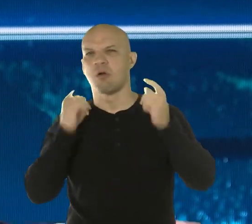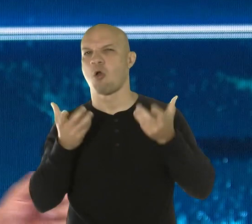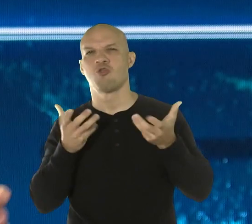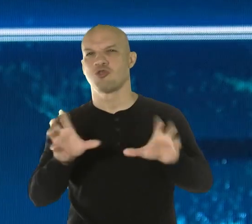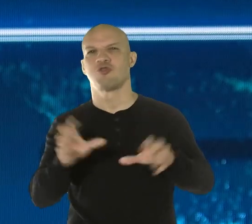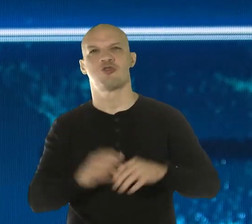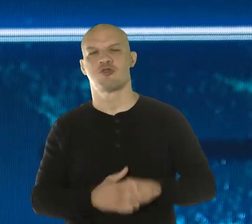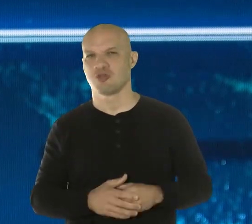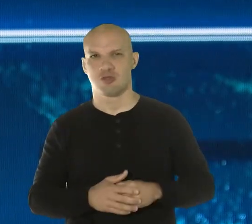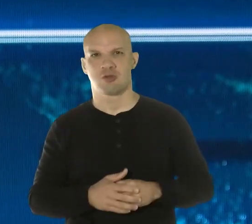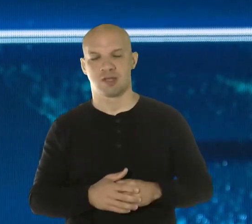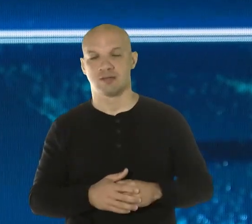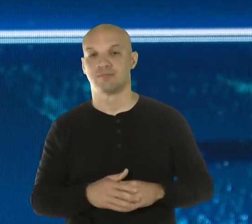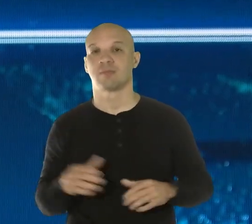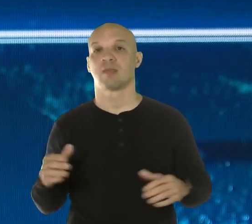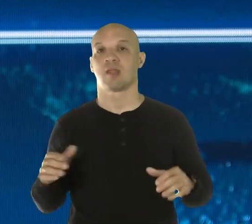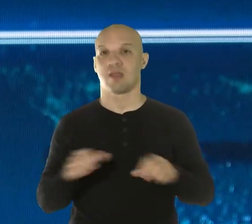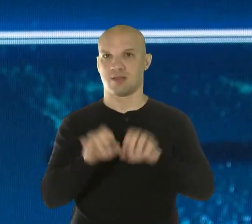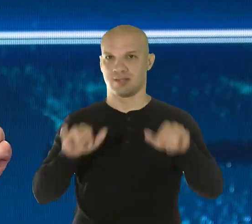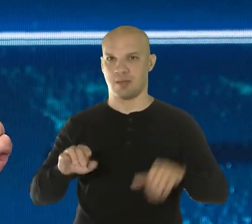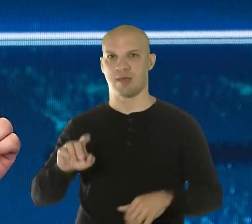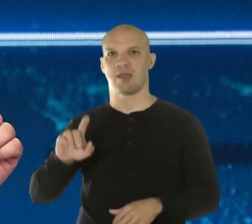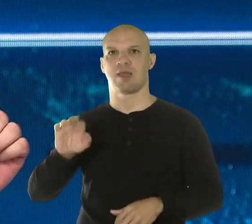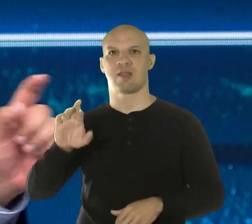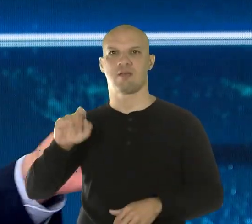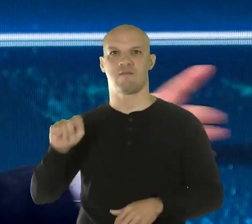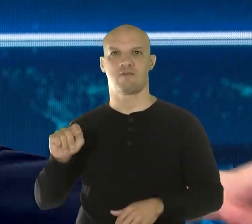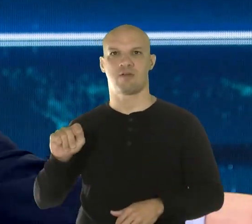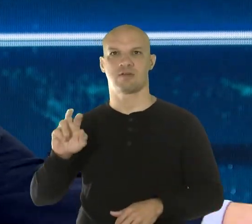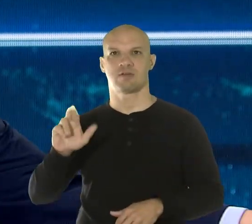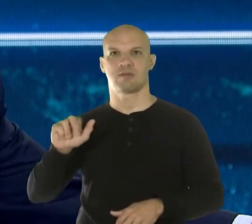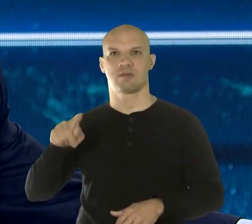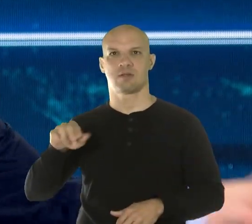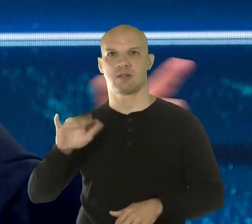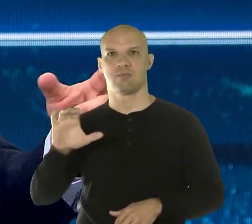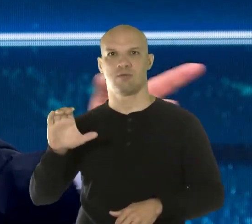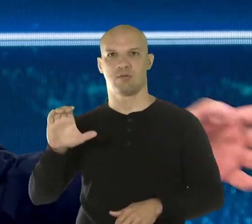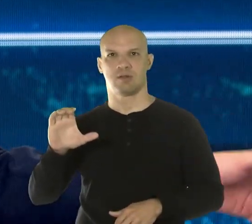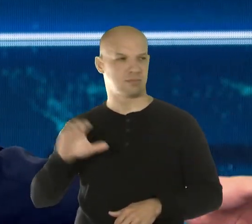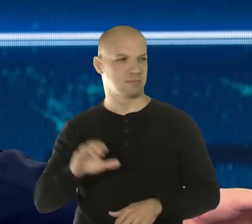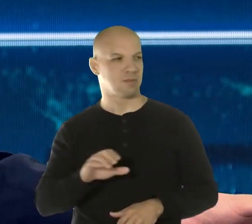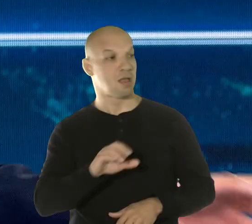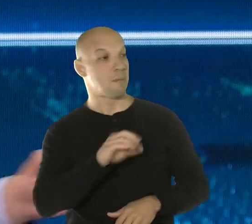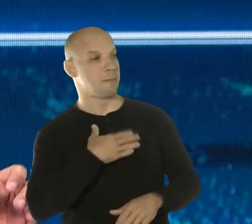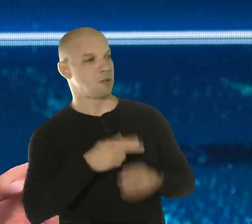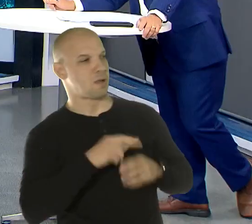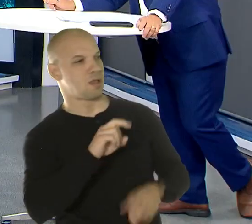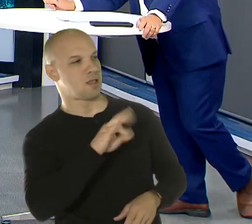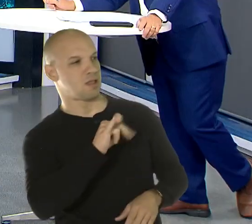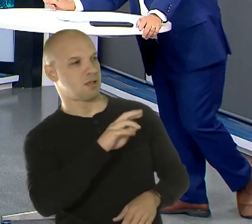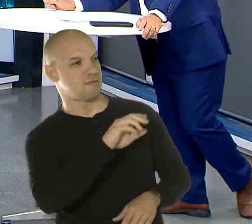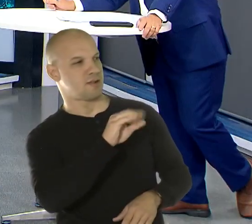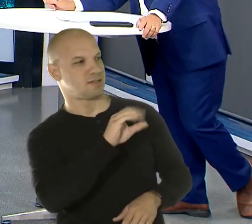Trajiste, Félix, el tema de First Republic. Francisco. Francisco, perdóname. No hay problema. Francisco,